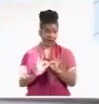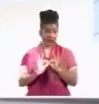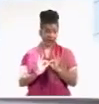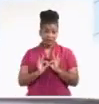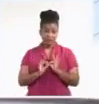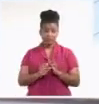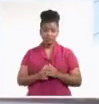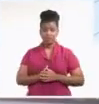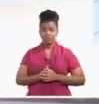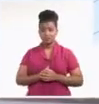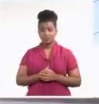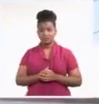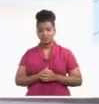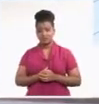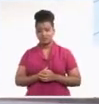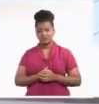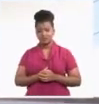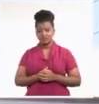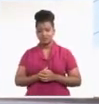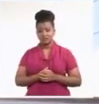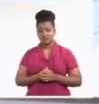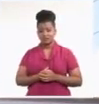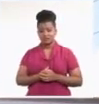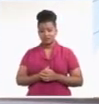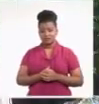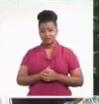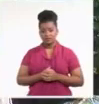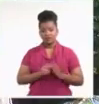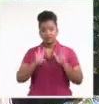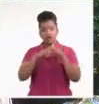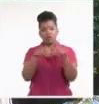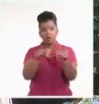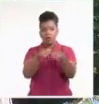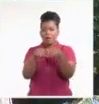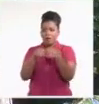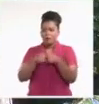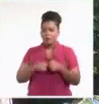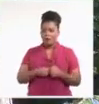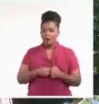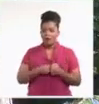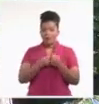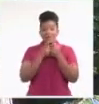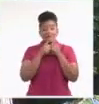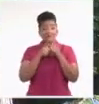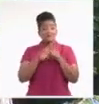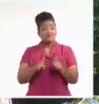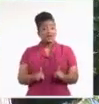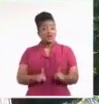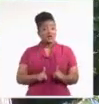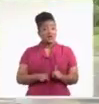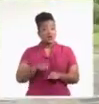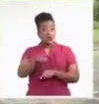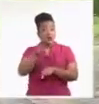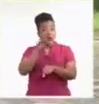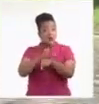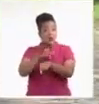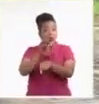todos los circuitos de la ciudad se paralizaron, pero una parte importante de ello no solo fue